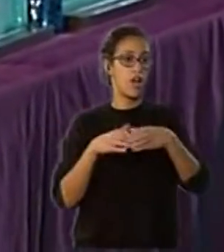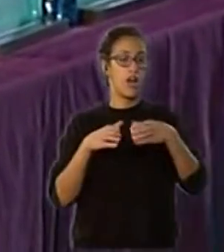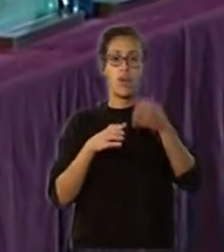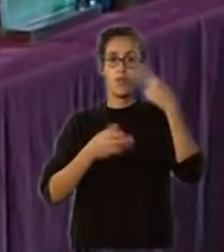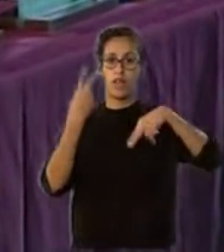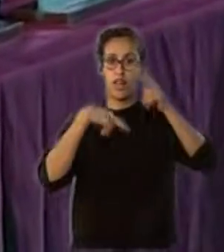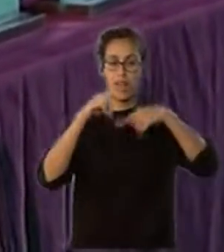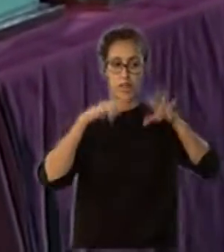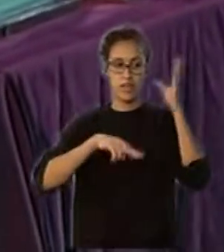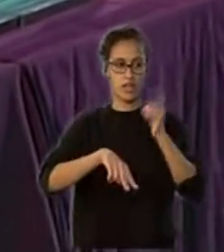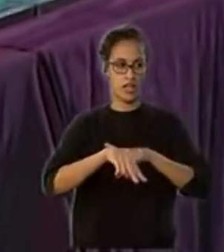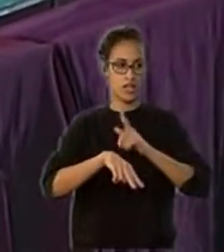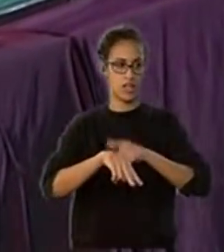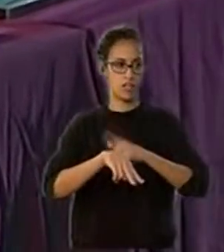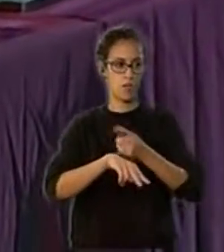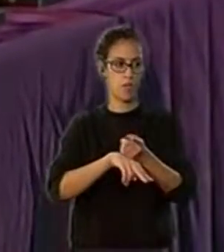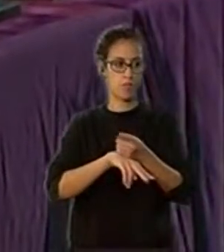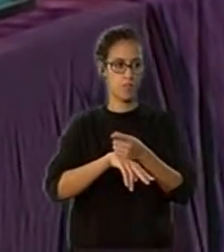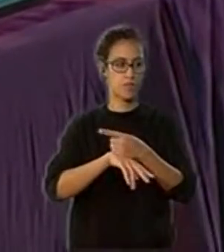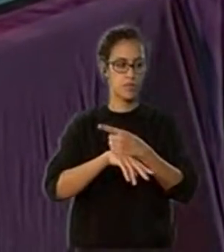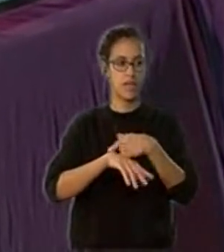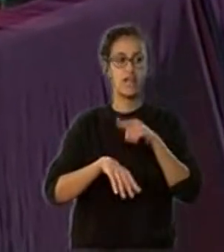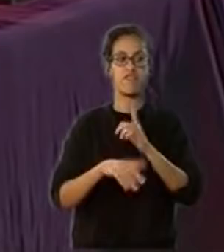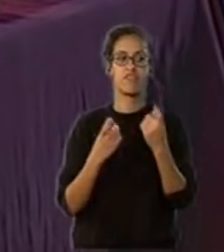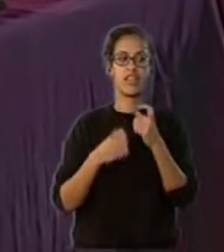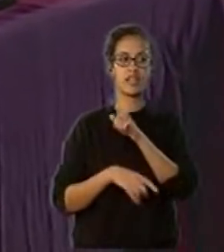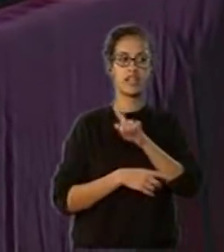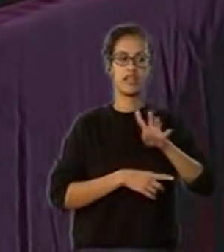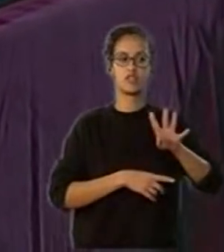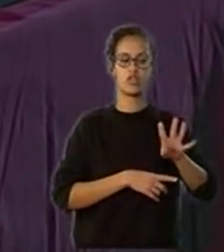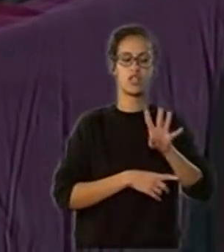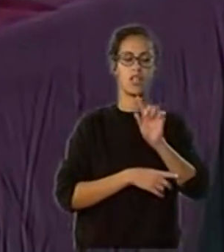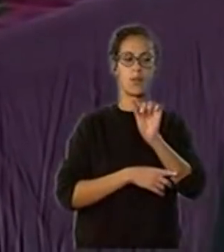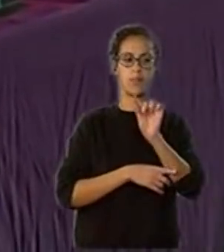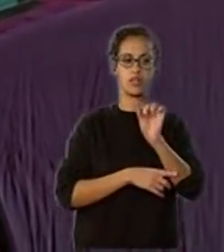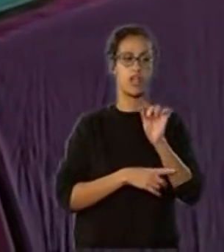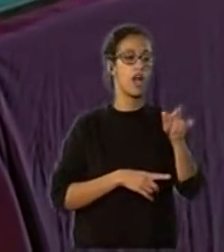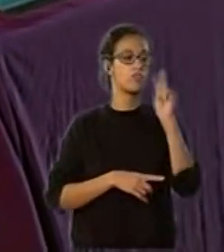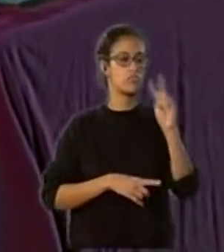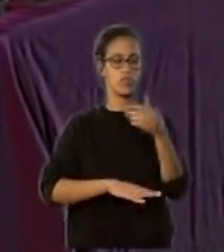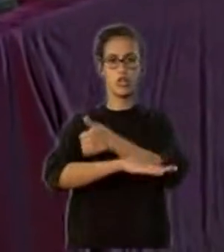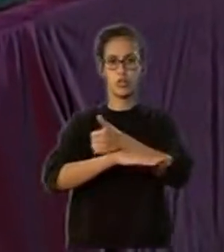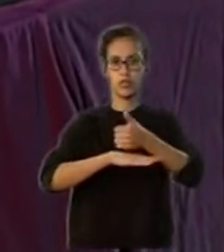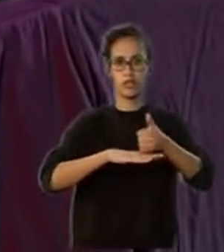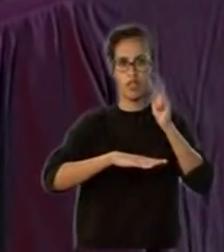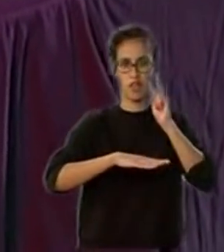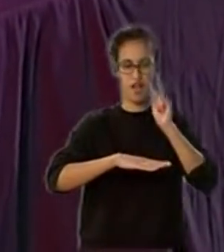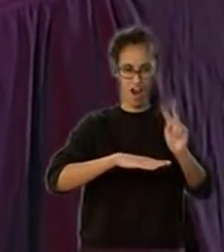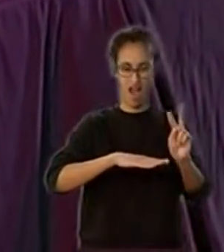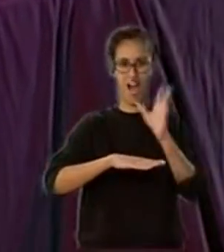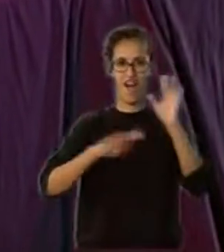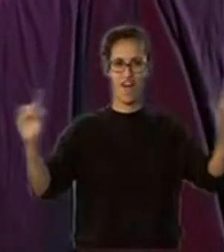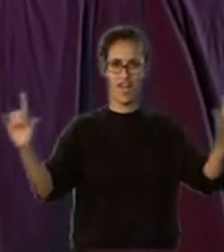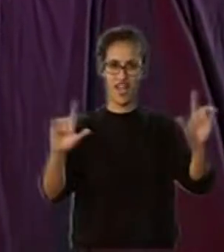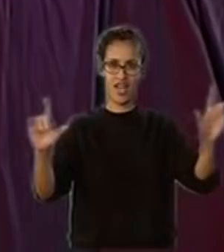contando y le quedan apenas 14 minutos. Yo citaba a los miembros del jurado y son estos señores, esta señora que están ustedes exactamente viendo